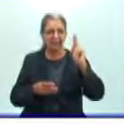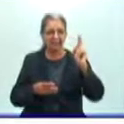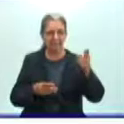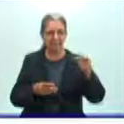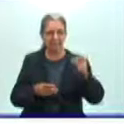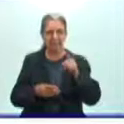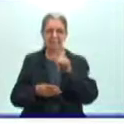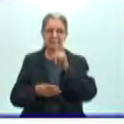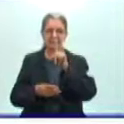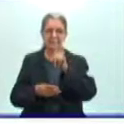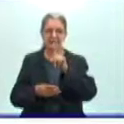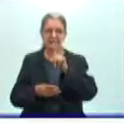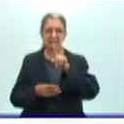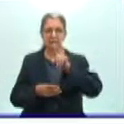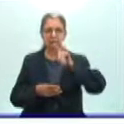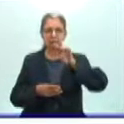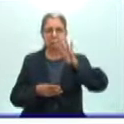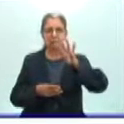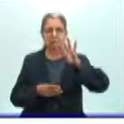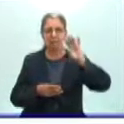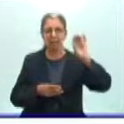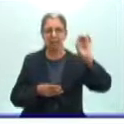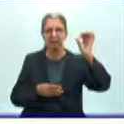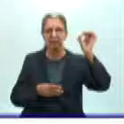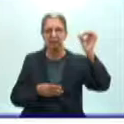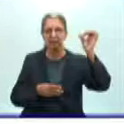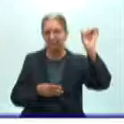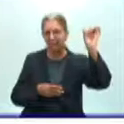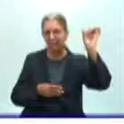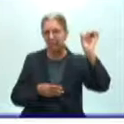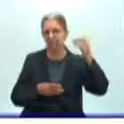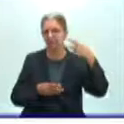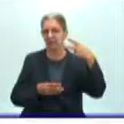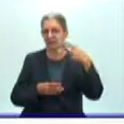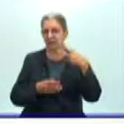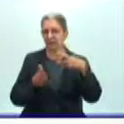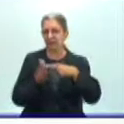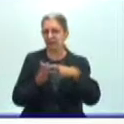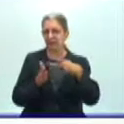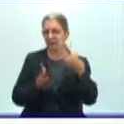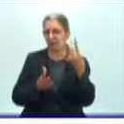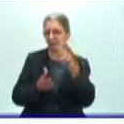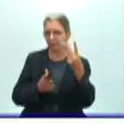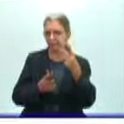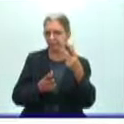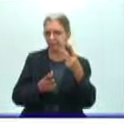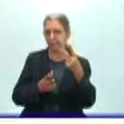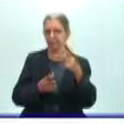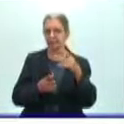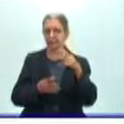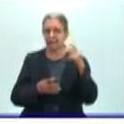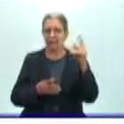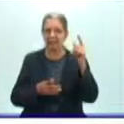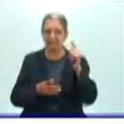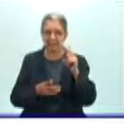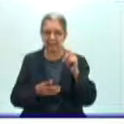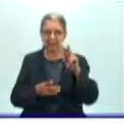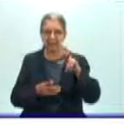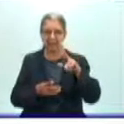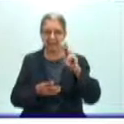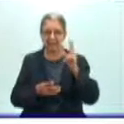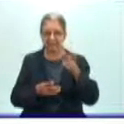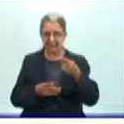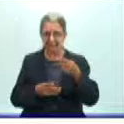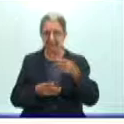será de 70 grados. Ya tienes la amplitud de este ángulo y observas que el